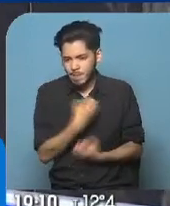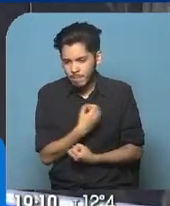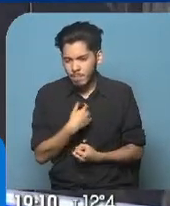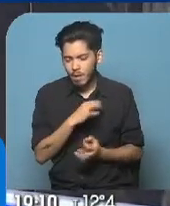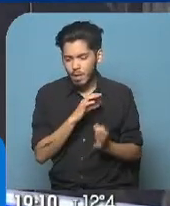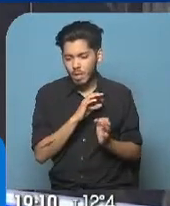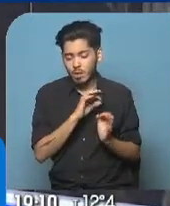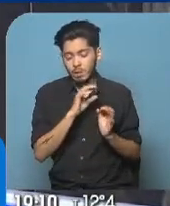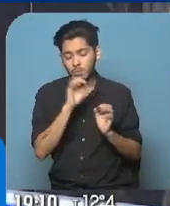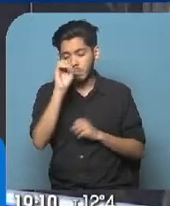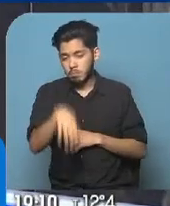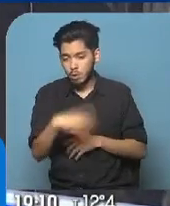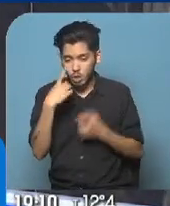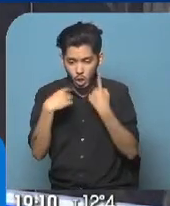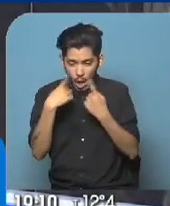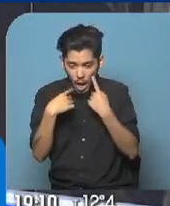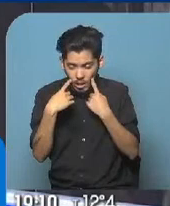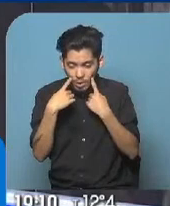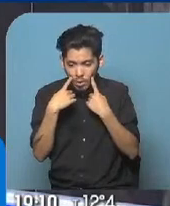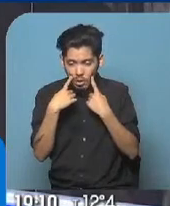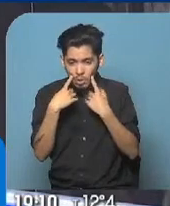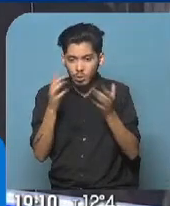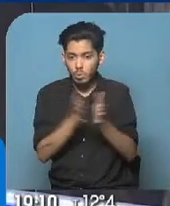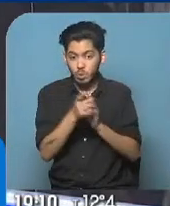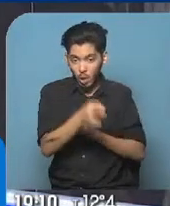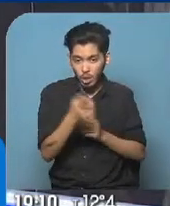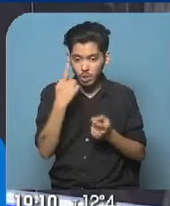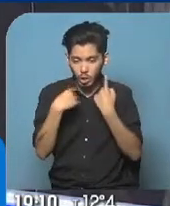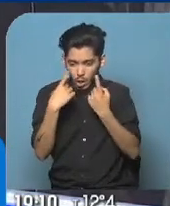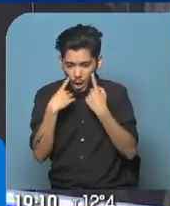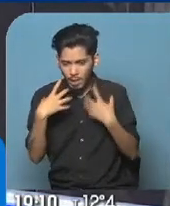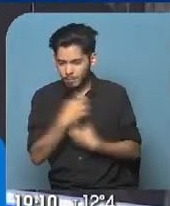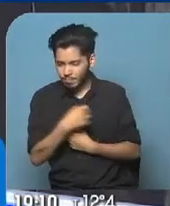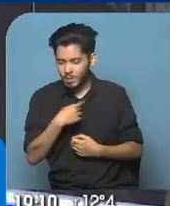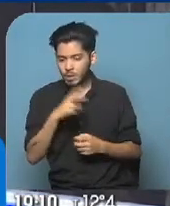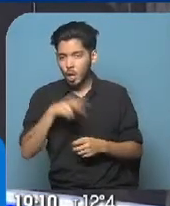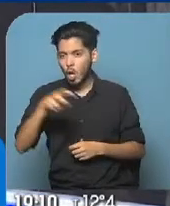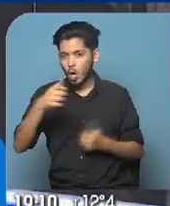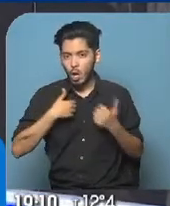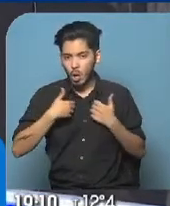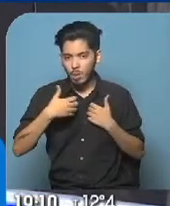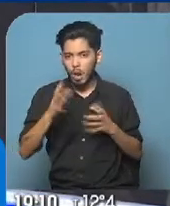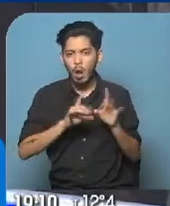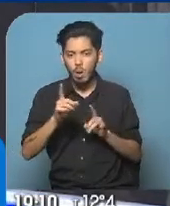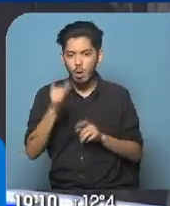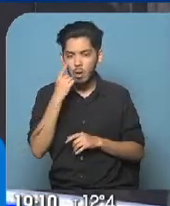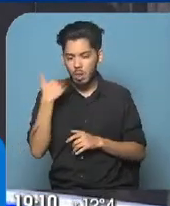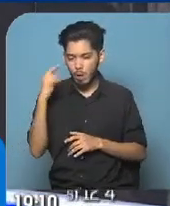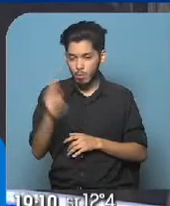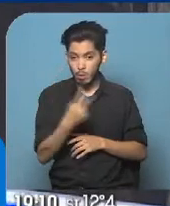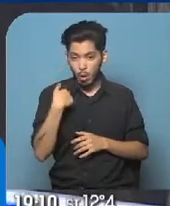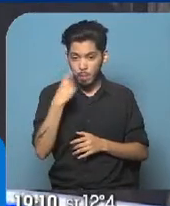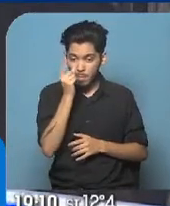subió corriendo la escalera yo la seguí y le pregunté qué le pasaba hacían unos días que había fallecido a mi papá